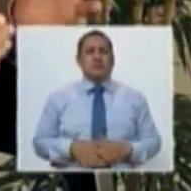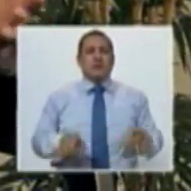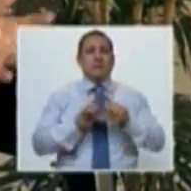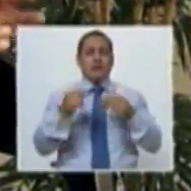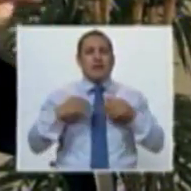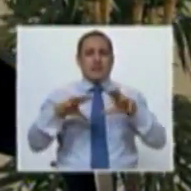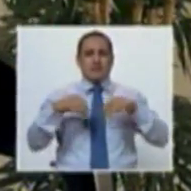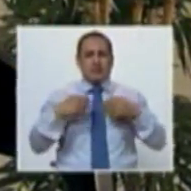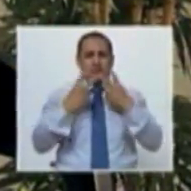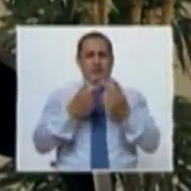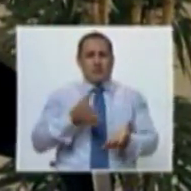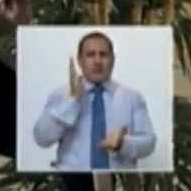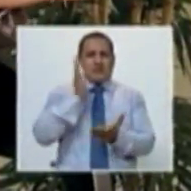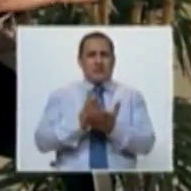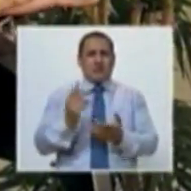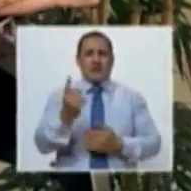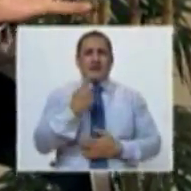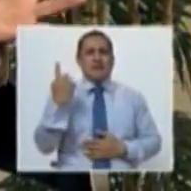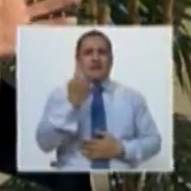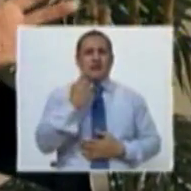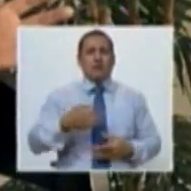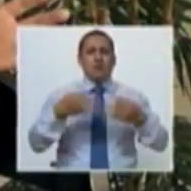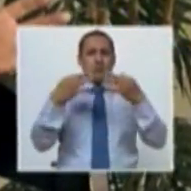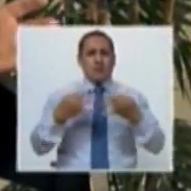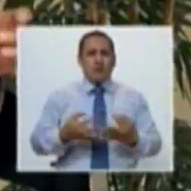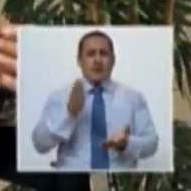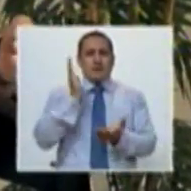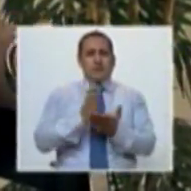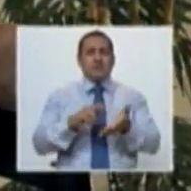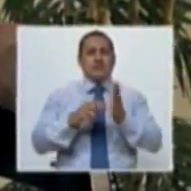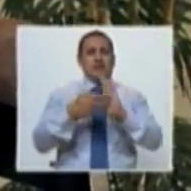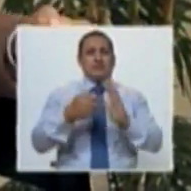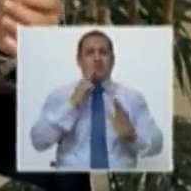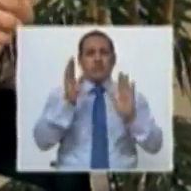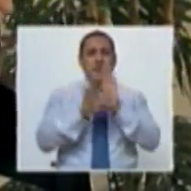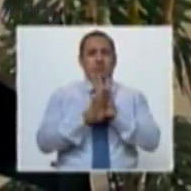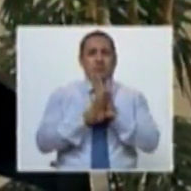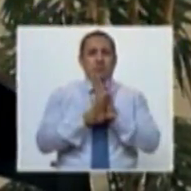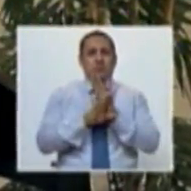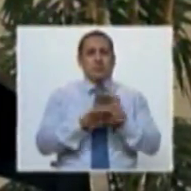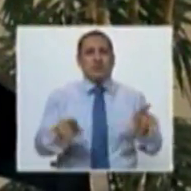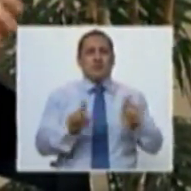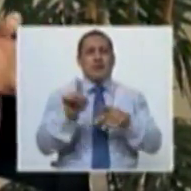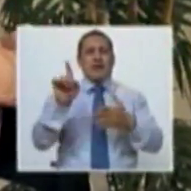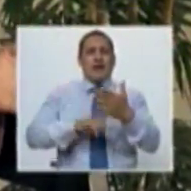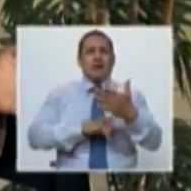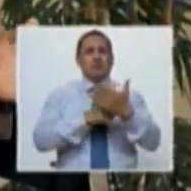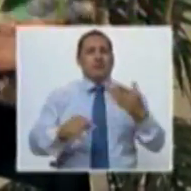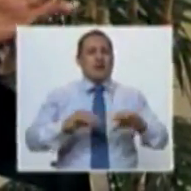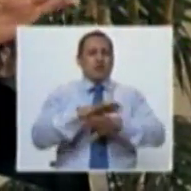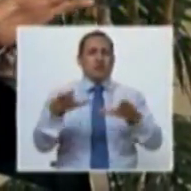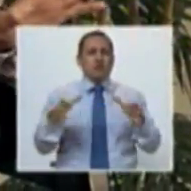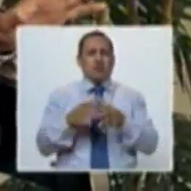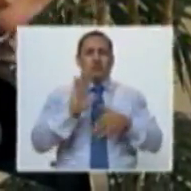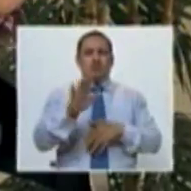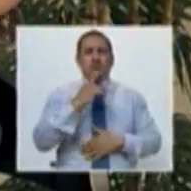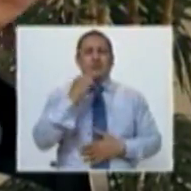cometido un delito en términos generales, cumplida su pena, se supone que restituye todos sus derechos. Esa